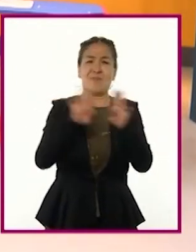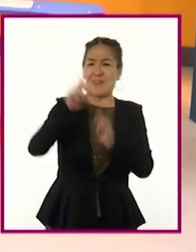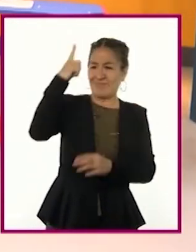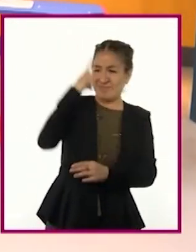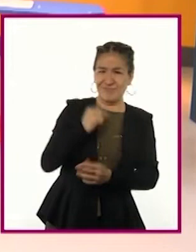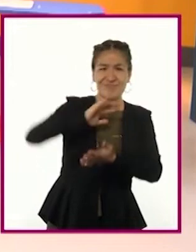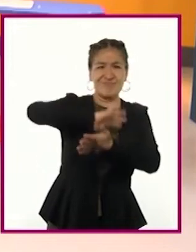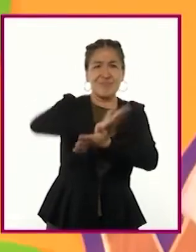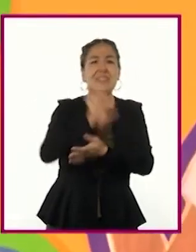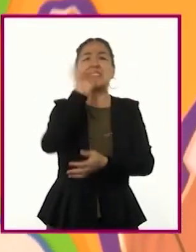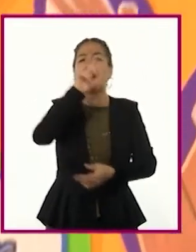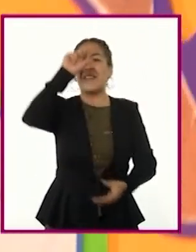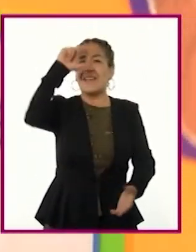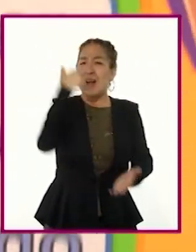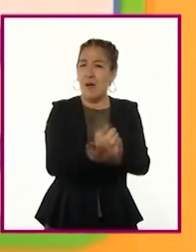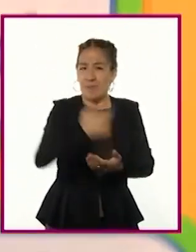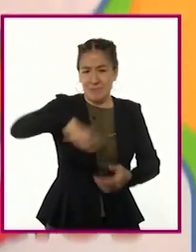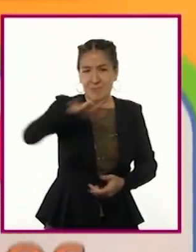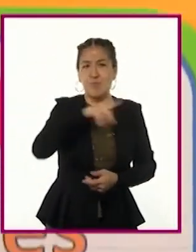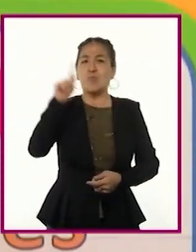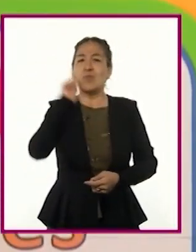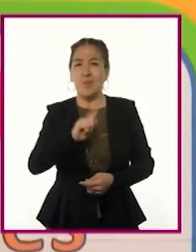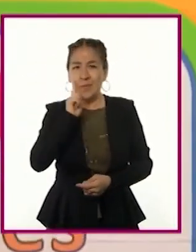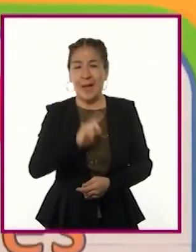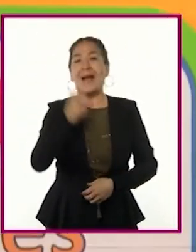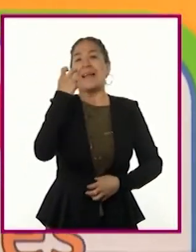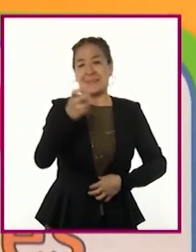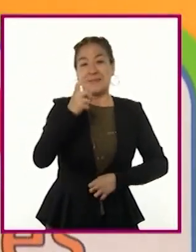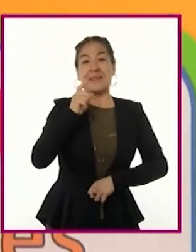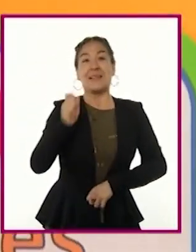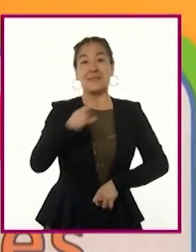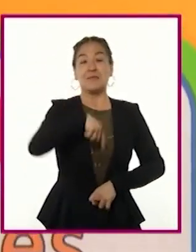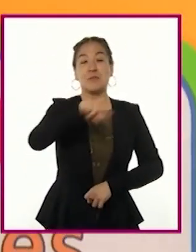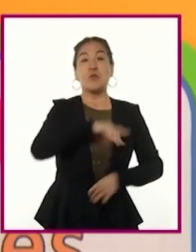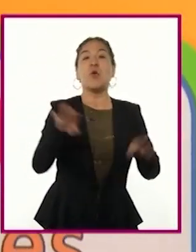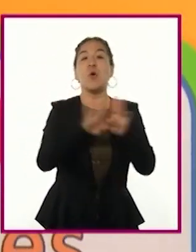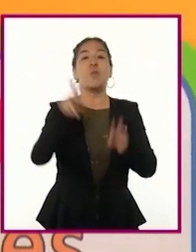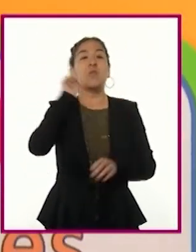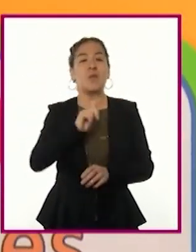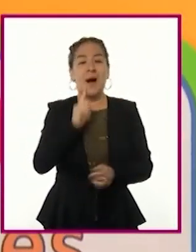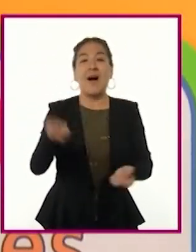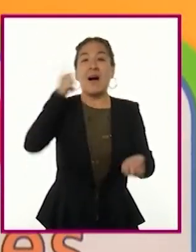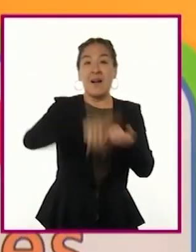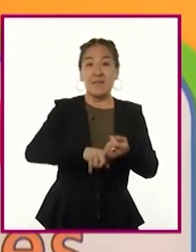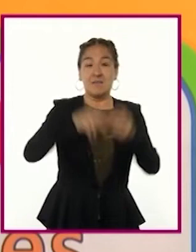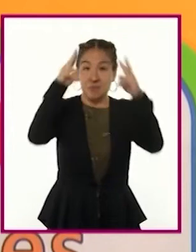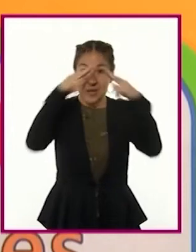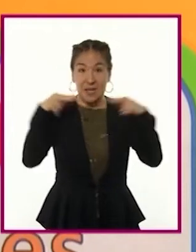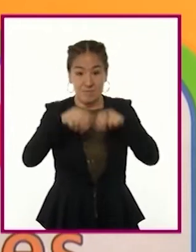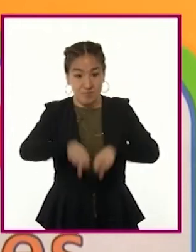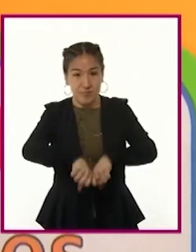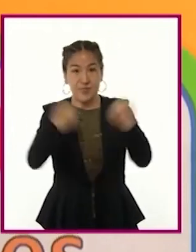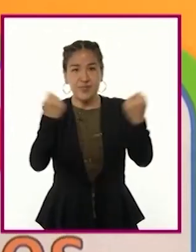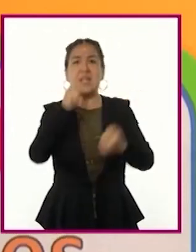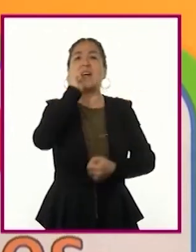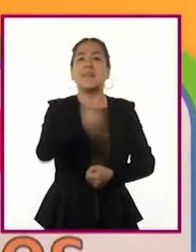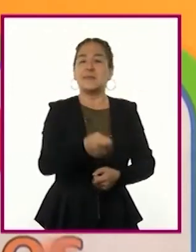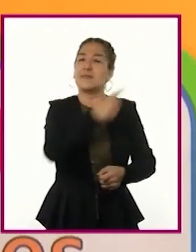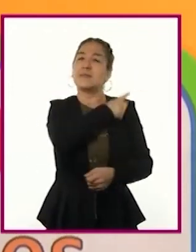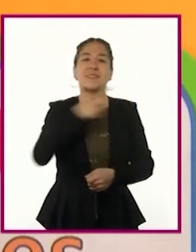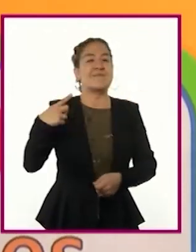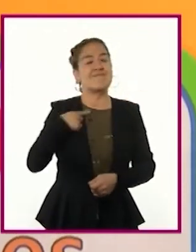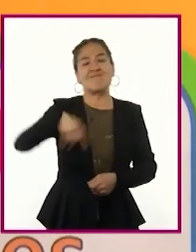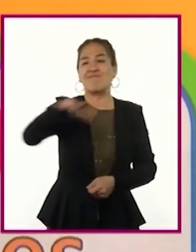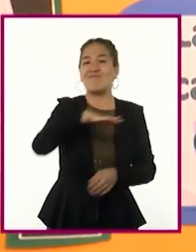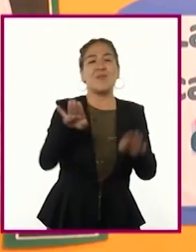las mujeres. Lo anterior se debe a que en la mujer la existencia de la virginidad se ha relacionado de manera